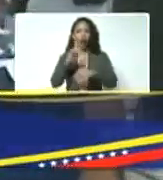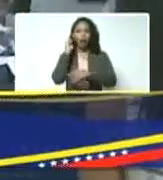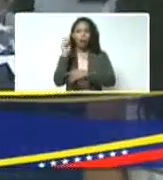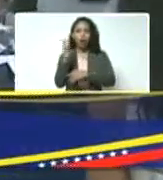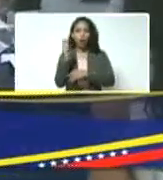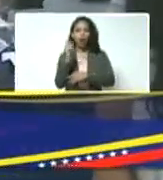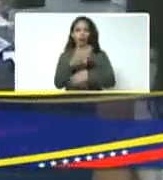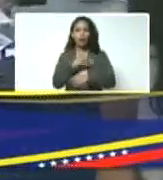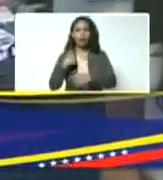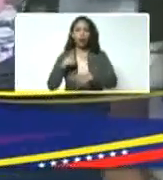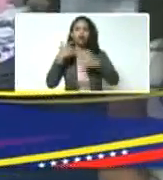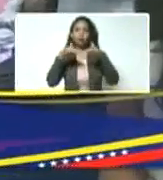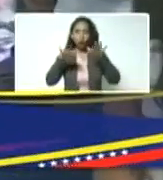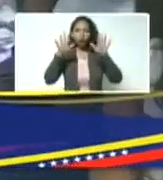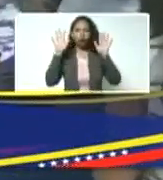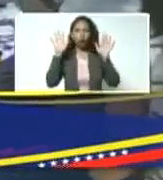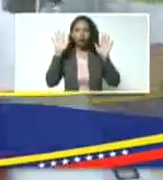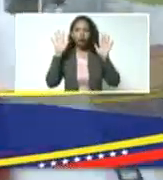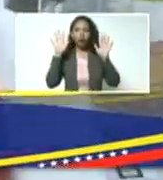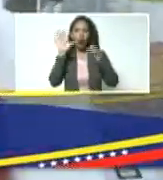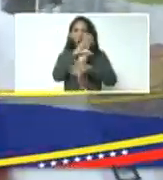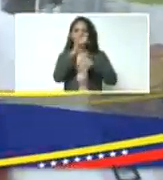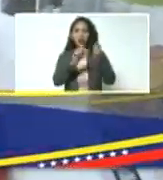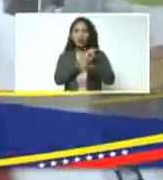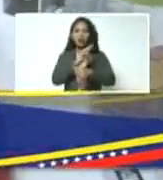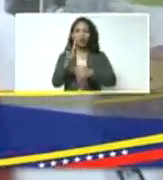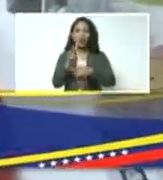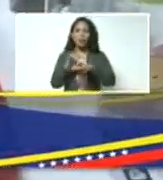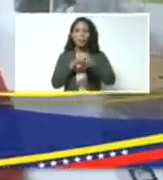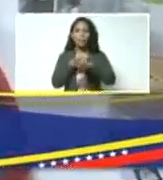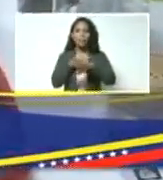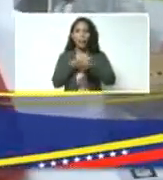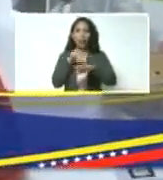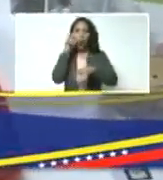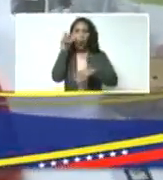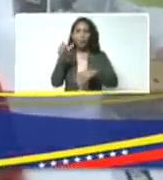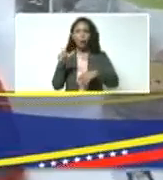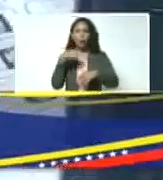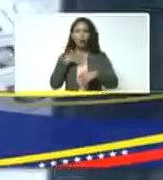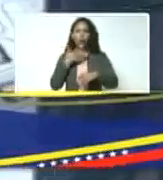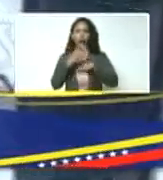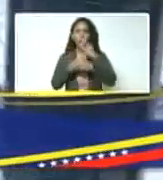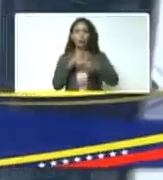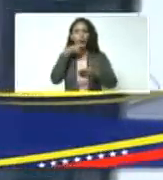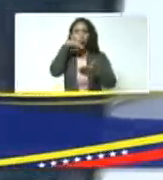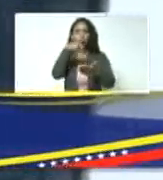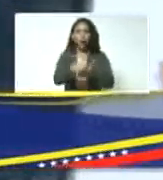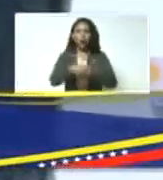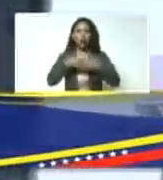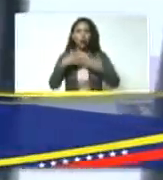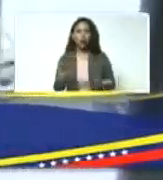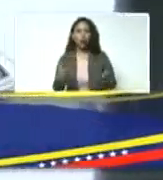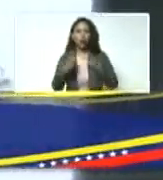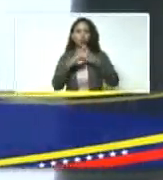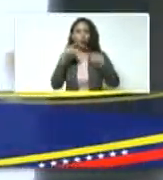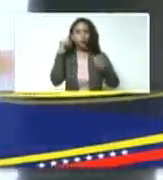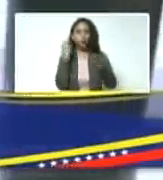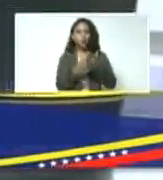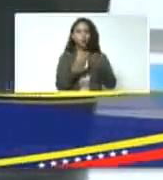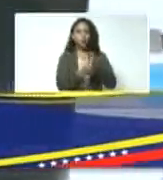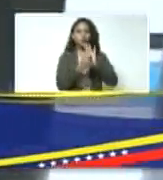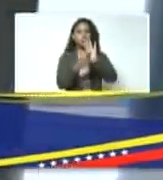financiamiento, y quisiéramos, por supuesto, que el viceministro Héctor Silva también pueda hacernos mención de toda la muestra que